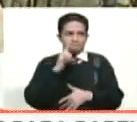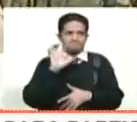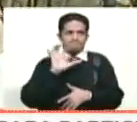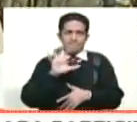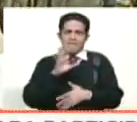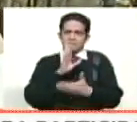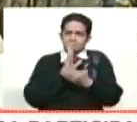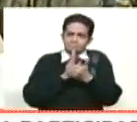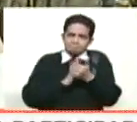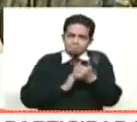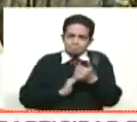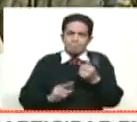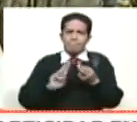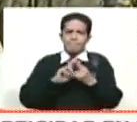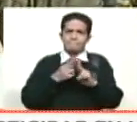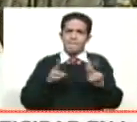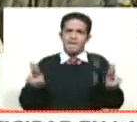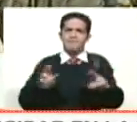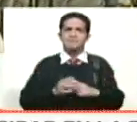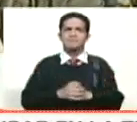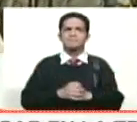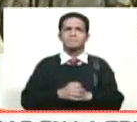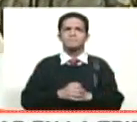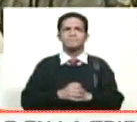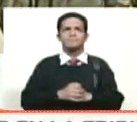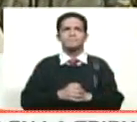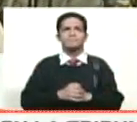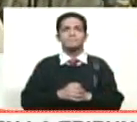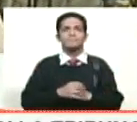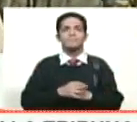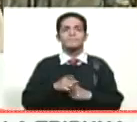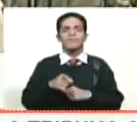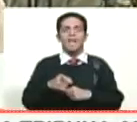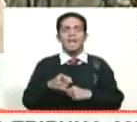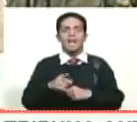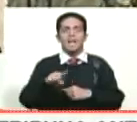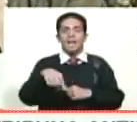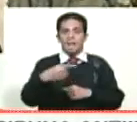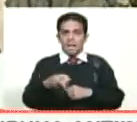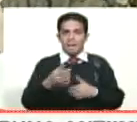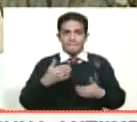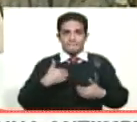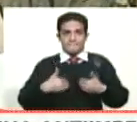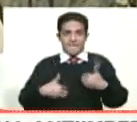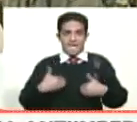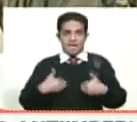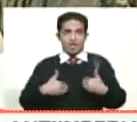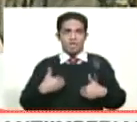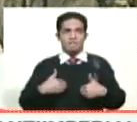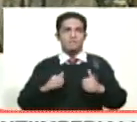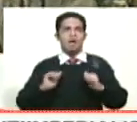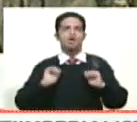noble. A partir del miércoles próximo se va a